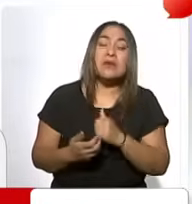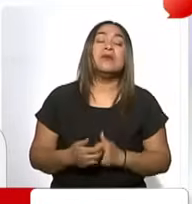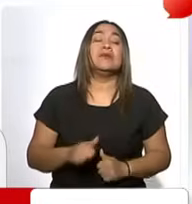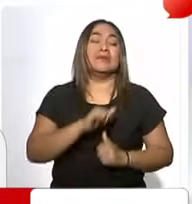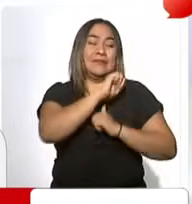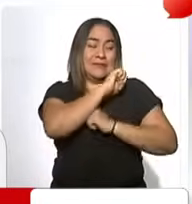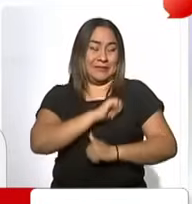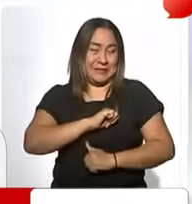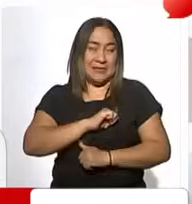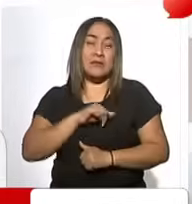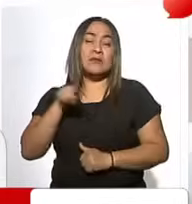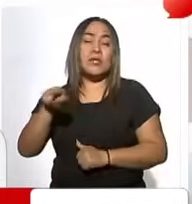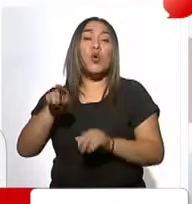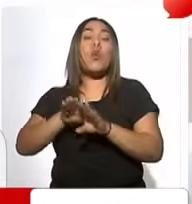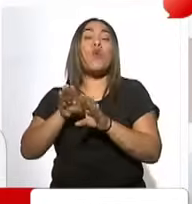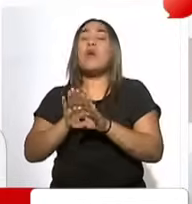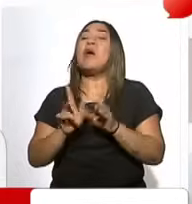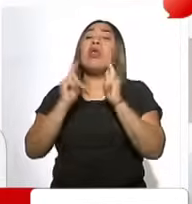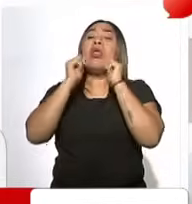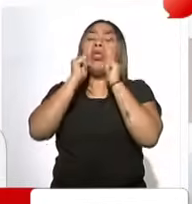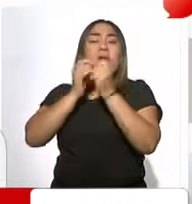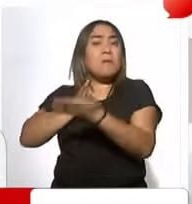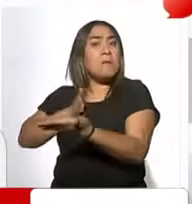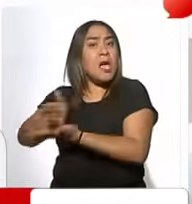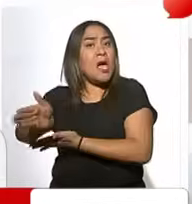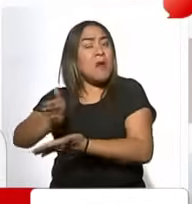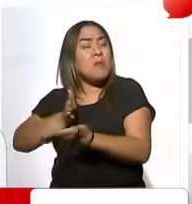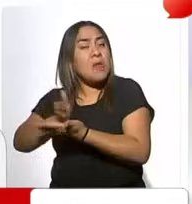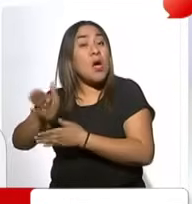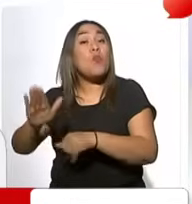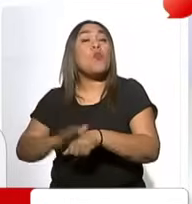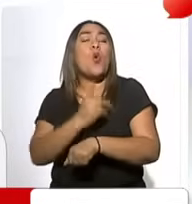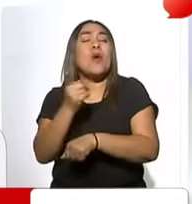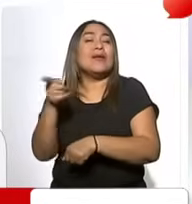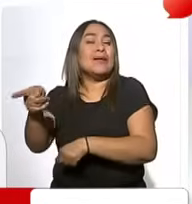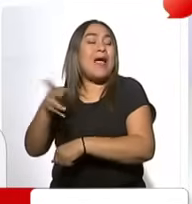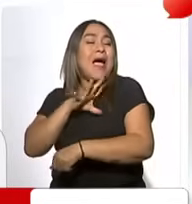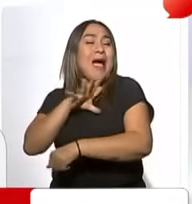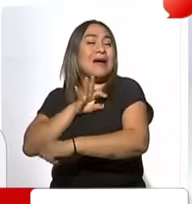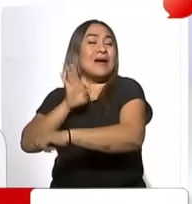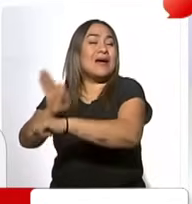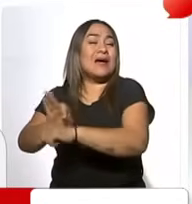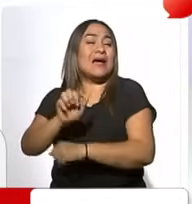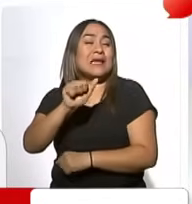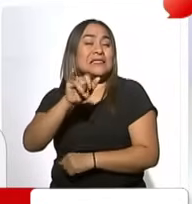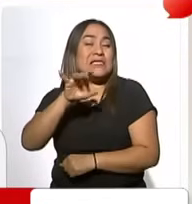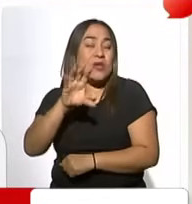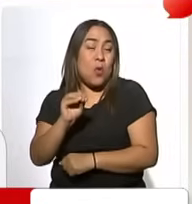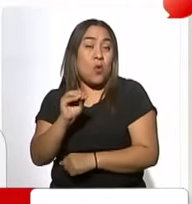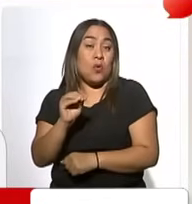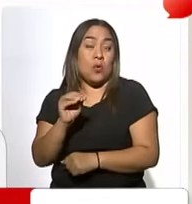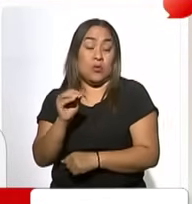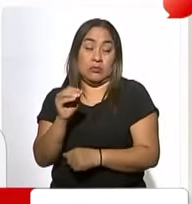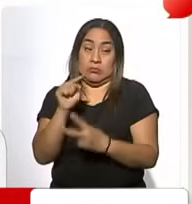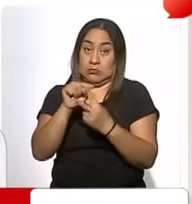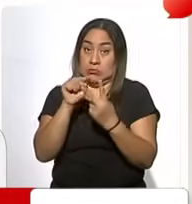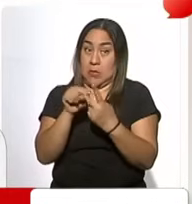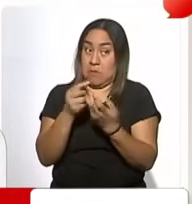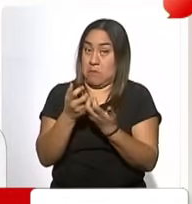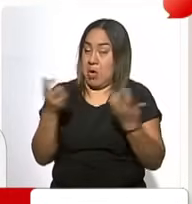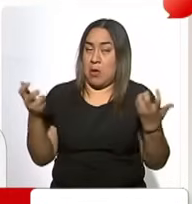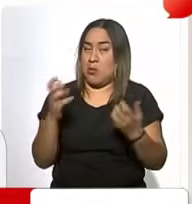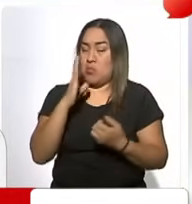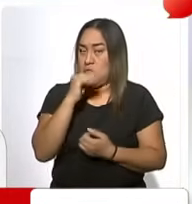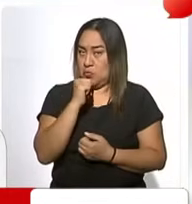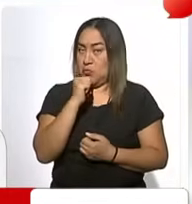sea ya una se violenta una se diplomática a causa de un asilo político es decir no puede separarse las dos cosas y lo que hemos escuchado hoy